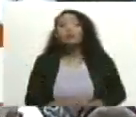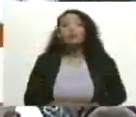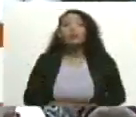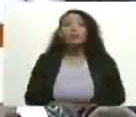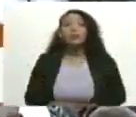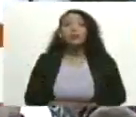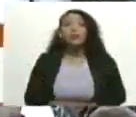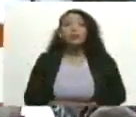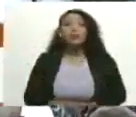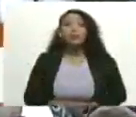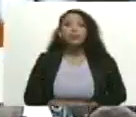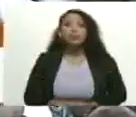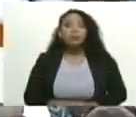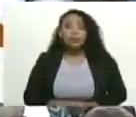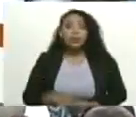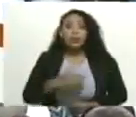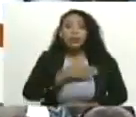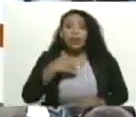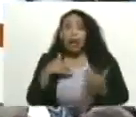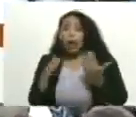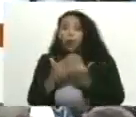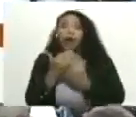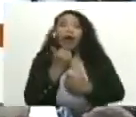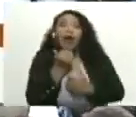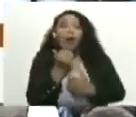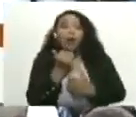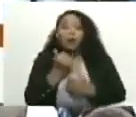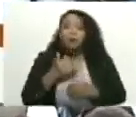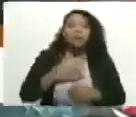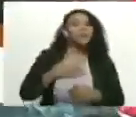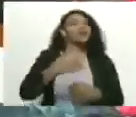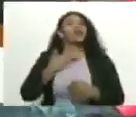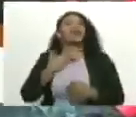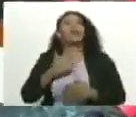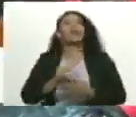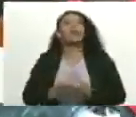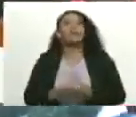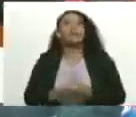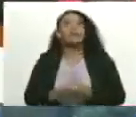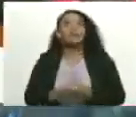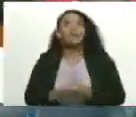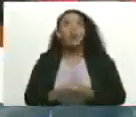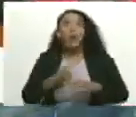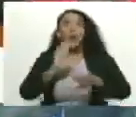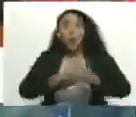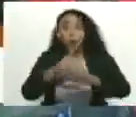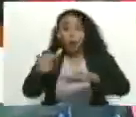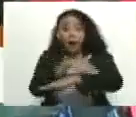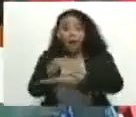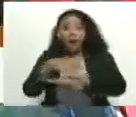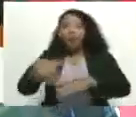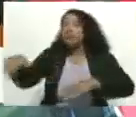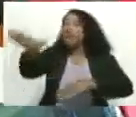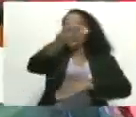Es más, si se quisiera esconder, no se puede esconder. Porque en las calles todo el mundo sabe dónde está.